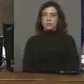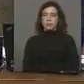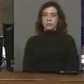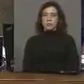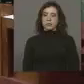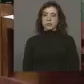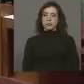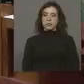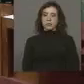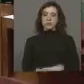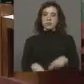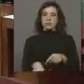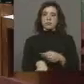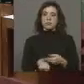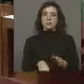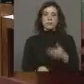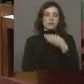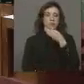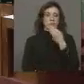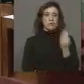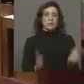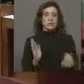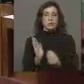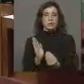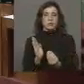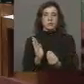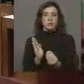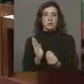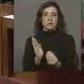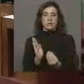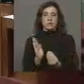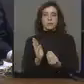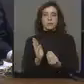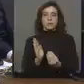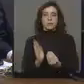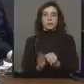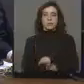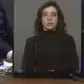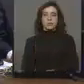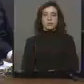En el tiempo restante, para hablar a favor, ofrezco la palabra Diputado Giera... Diputado Giera...